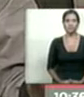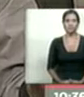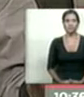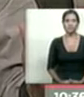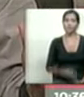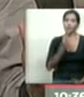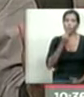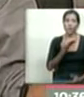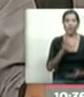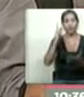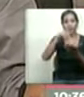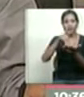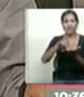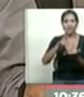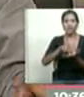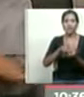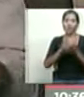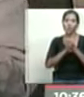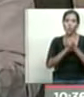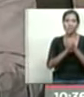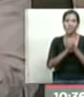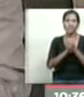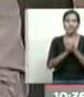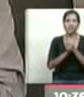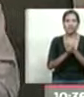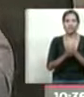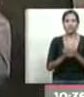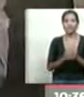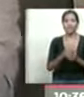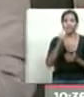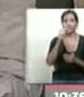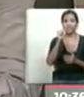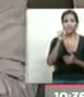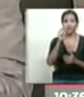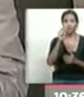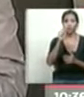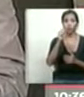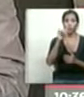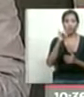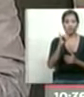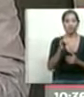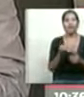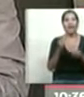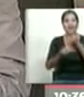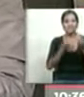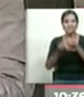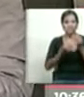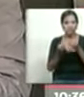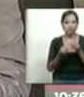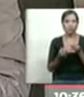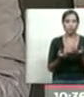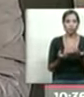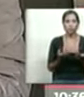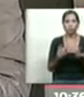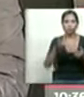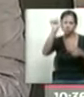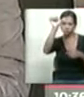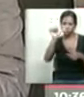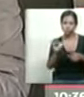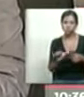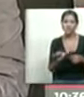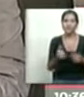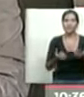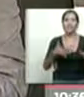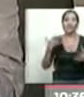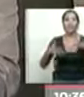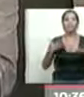Bueno, ahí están los compañeros de Tatuí TV haciendo un análisis, bueno, pormenorizado de los